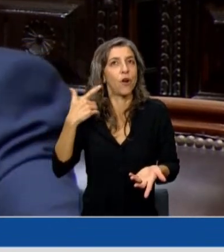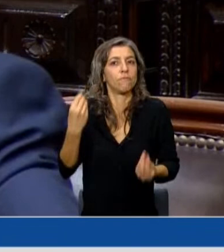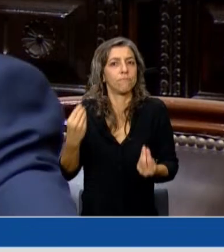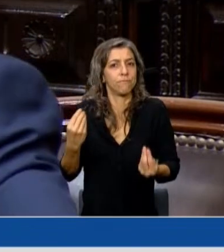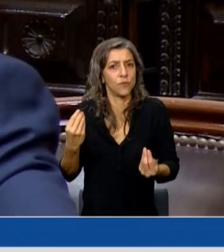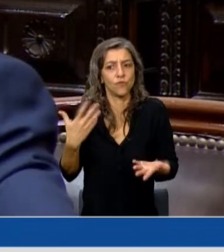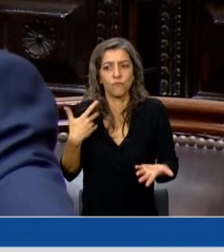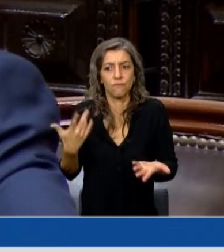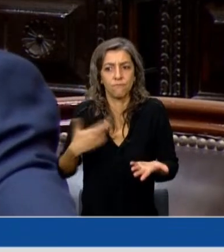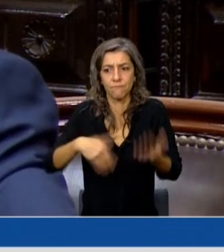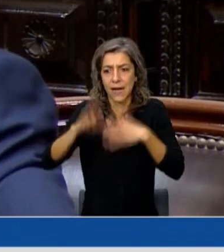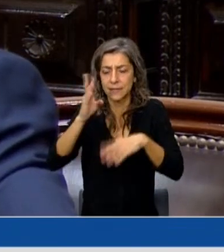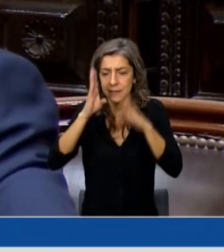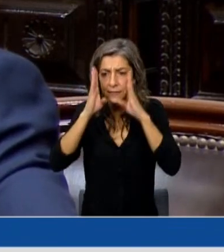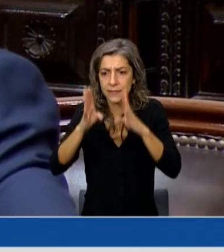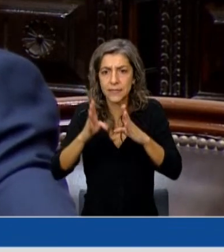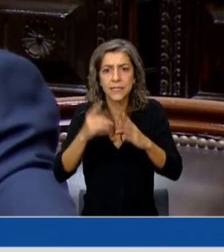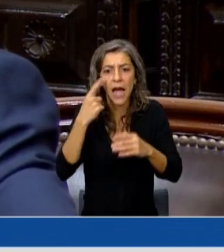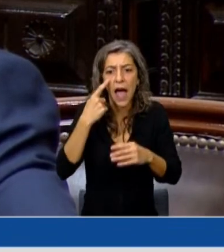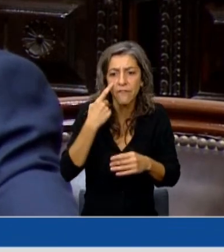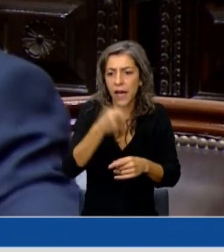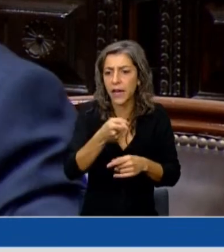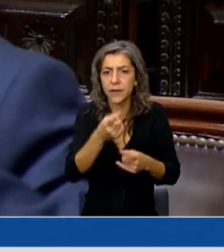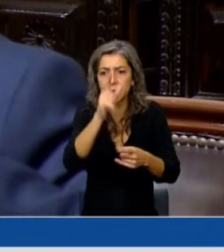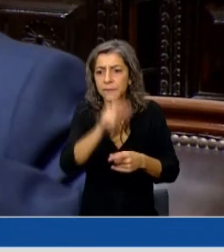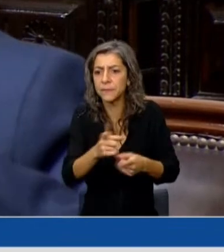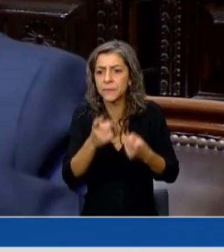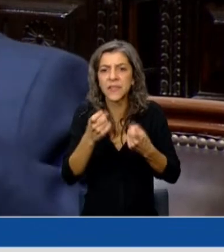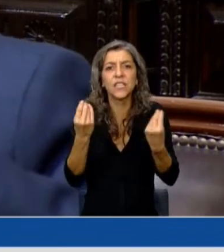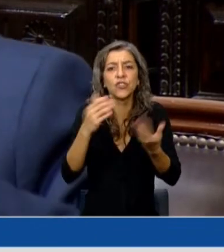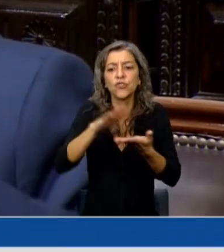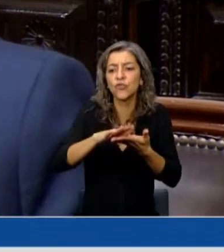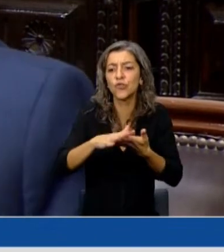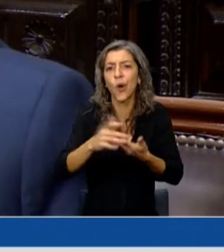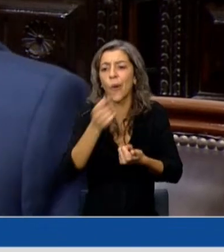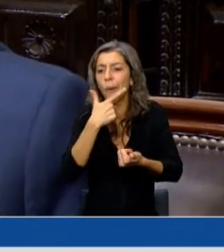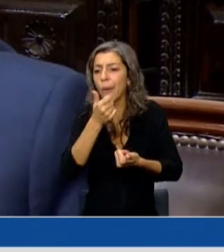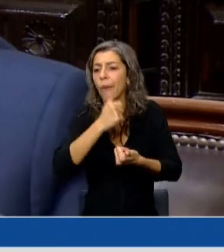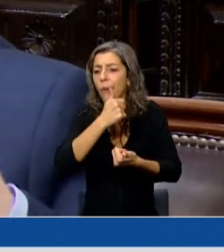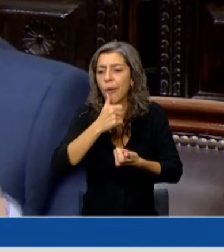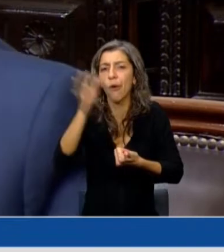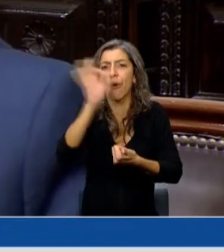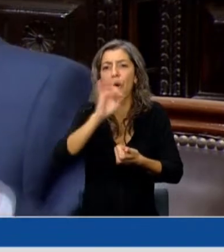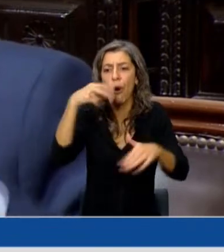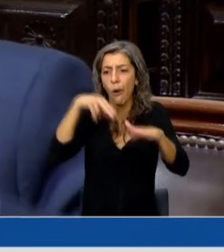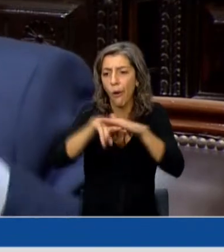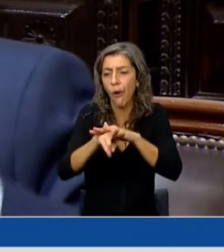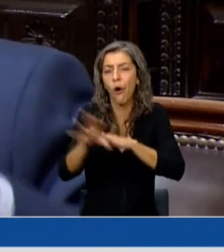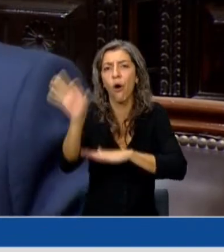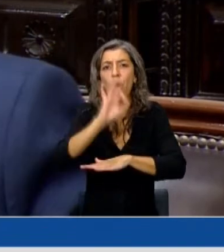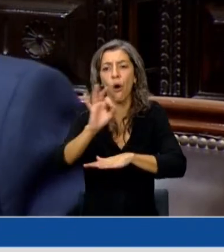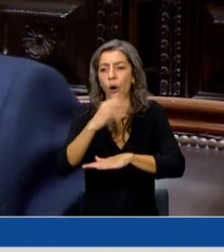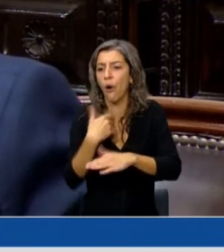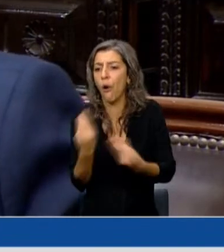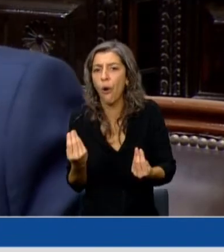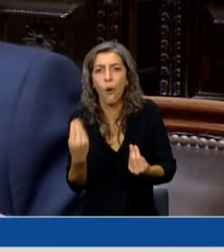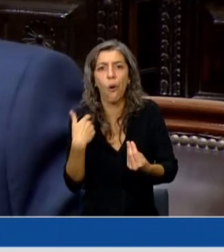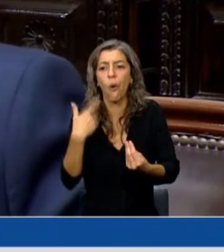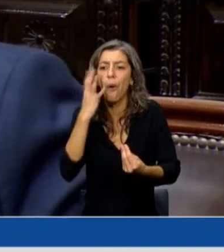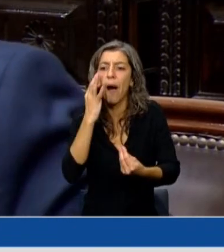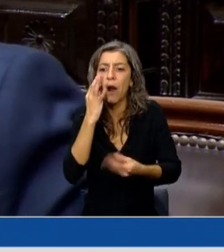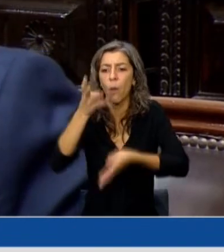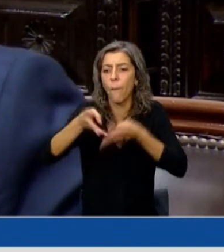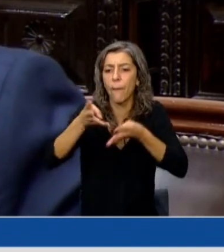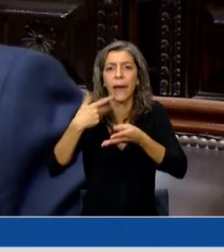alguien no pierda su vida, pero no tenemos todavía introyectada esta necesidad de una terapia intensiva